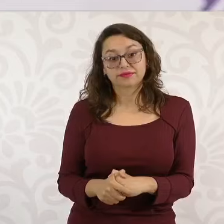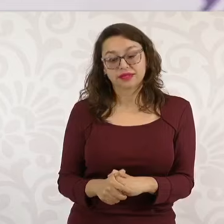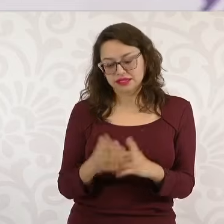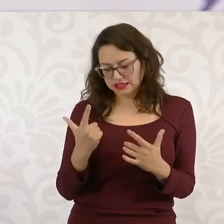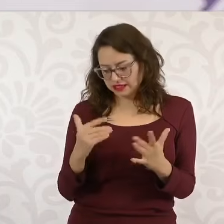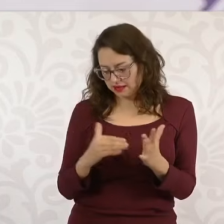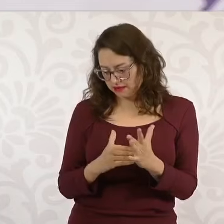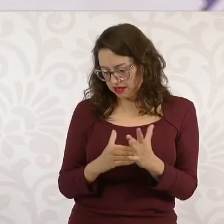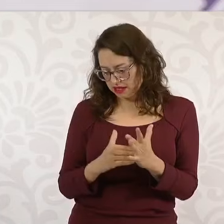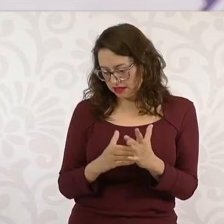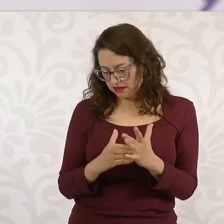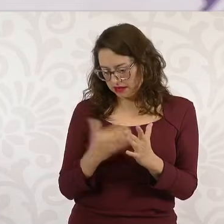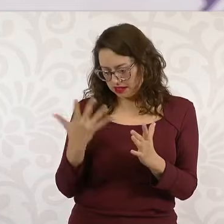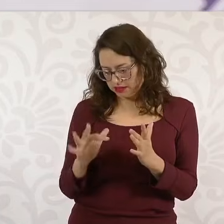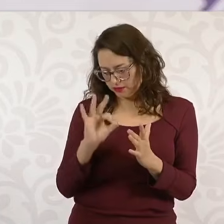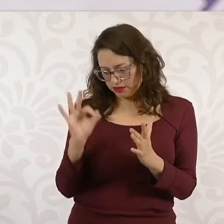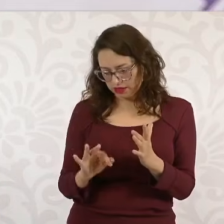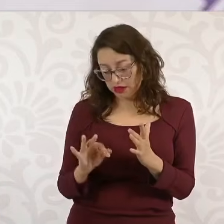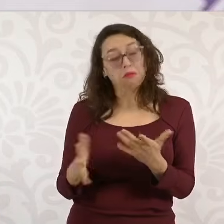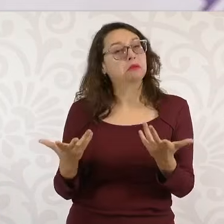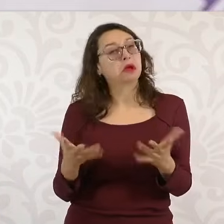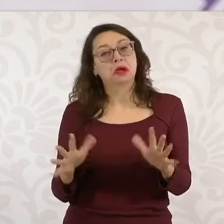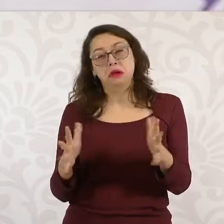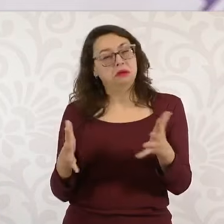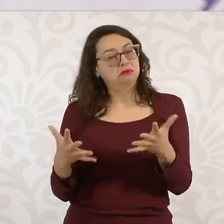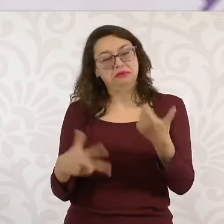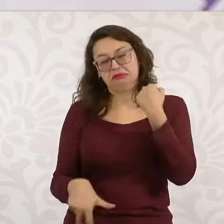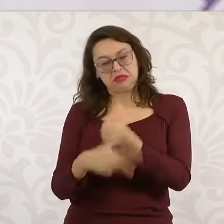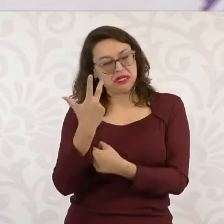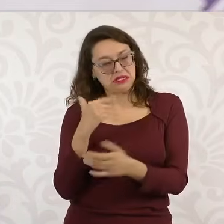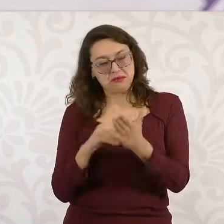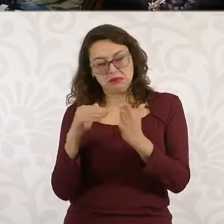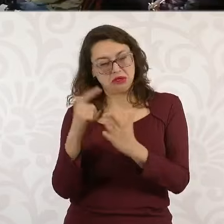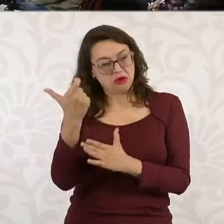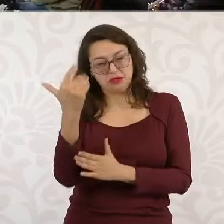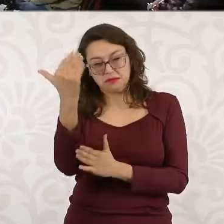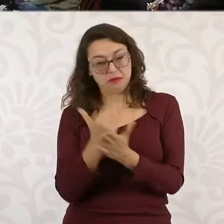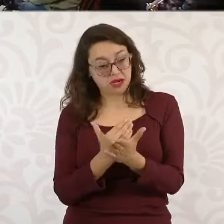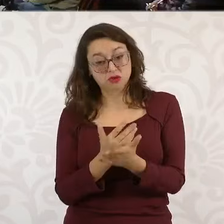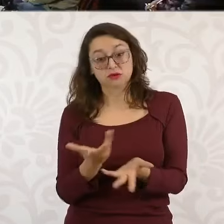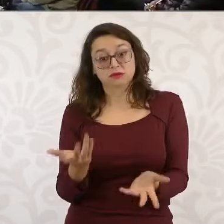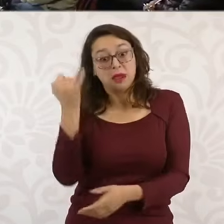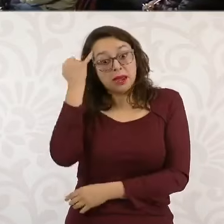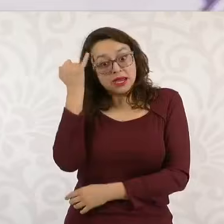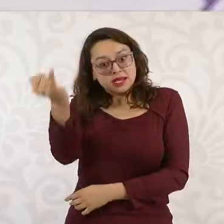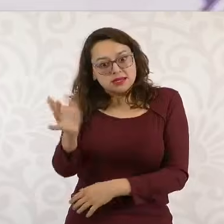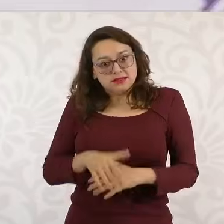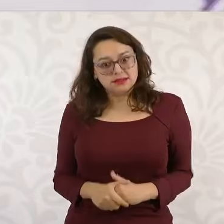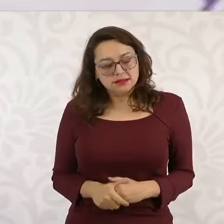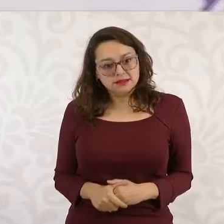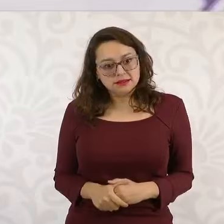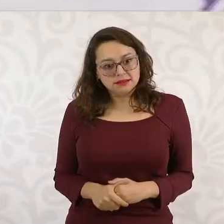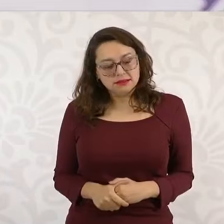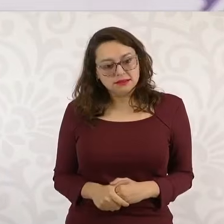10%, pues estamos hablando de 12,000, 13,000 millones de pesos. Pues imagínense, es